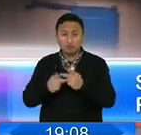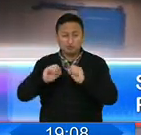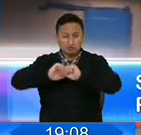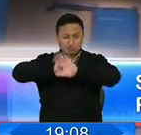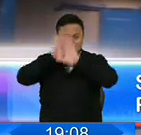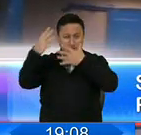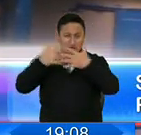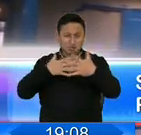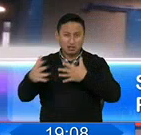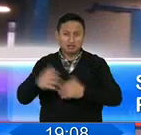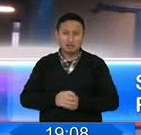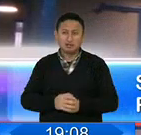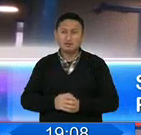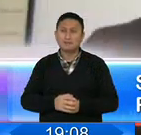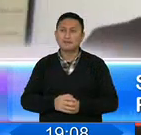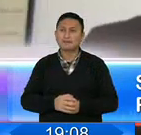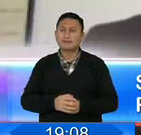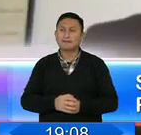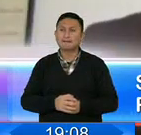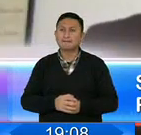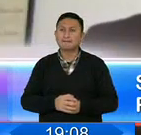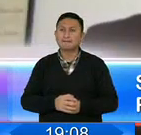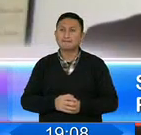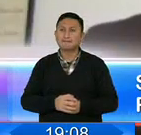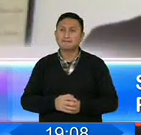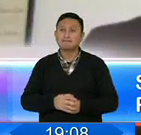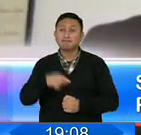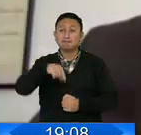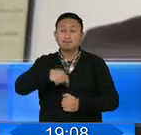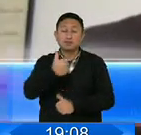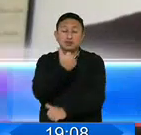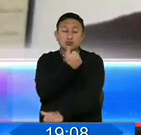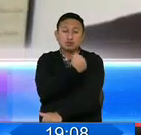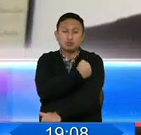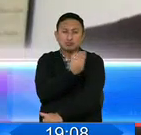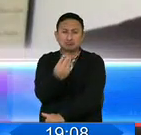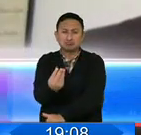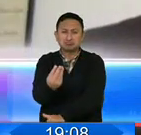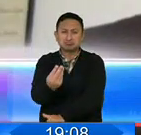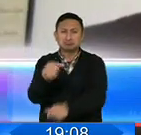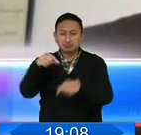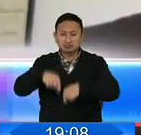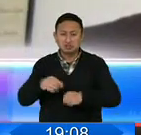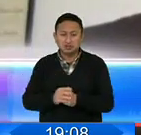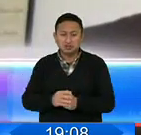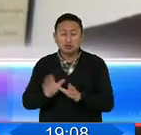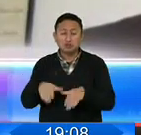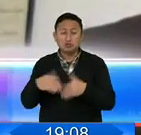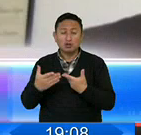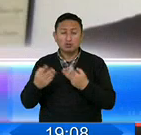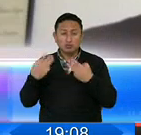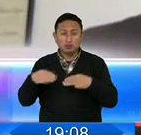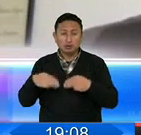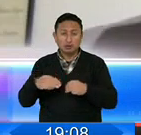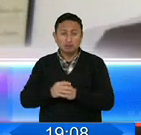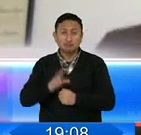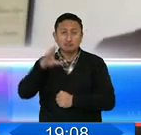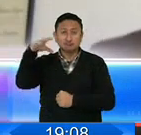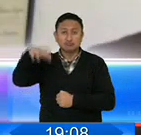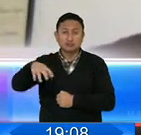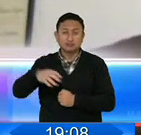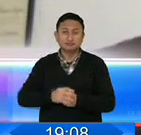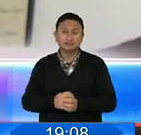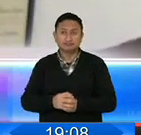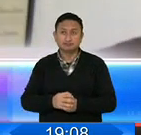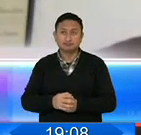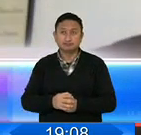y sin discriminación. Es un bien escaso las vacunas, se tiene que generar un mecanismo de priorización por parte de los estados. E